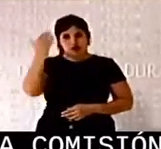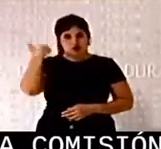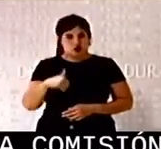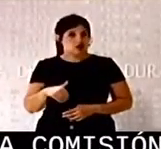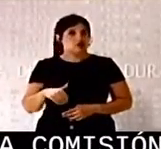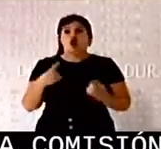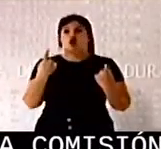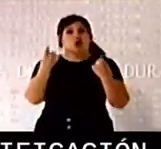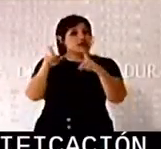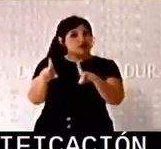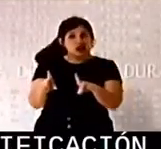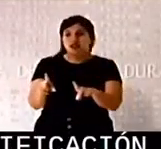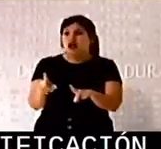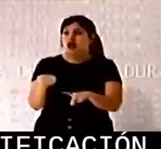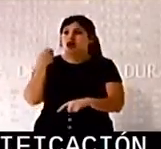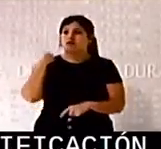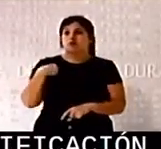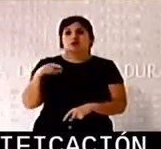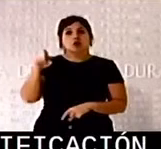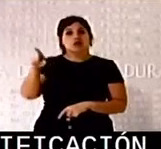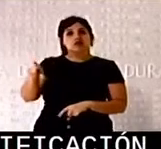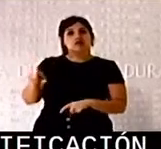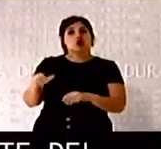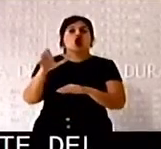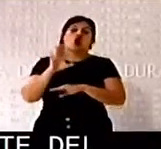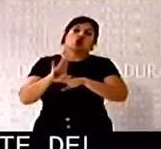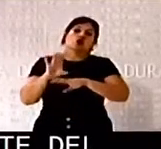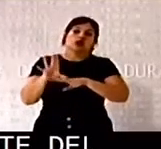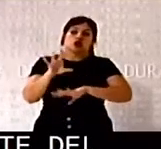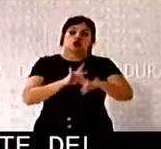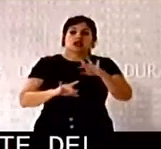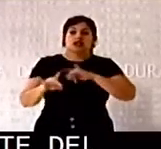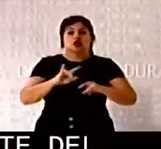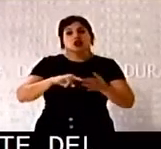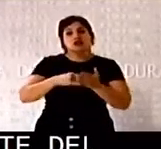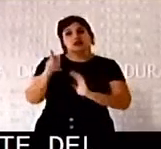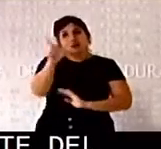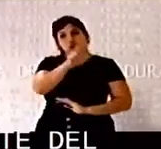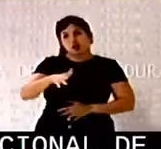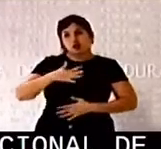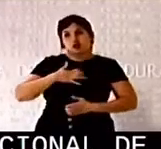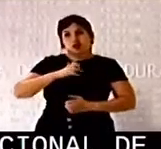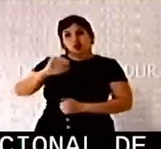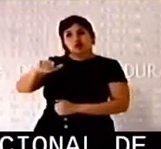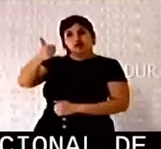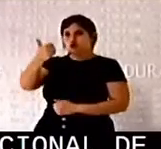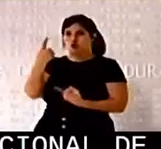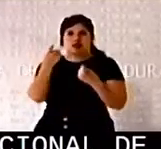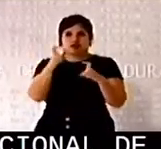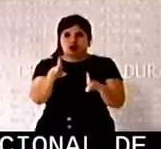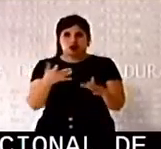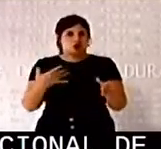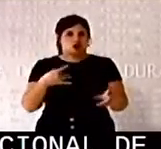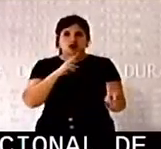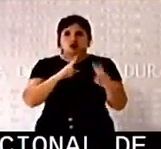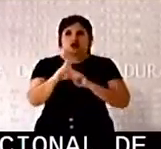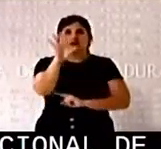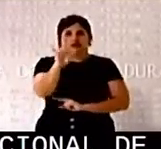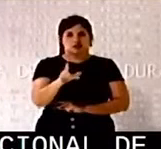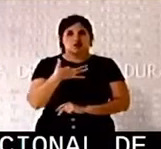ratificación por parte del Consejo Interterritorial del Sistema Nacional de Salud, y la respuesta es sí, se puede